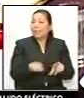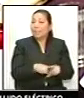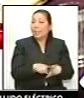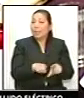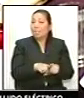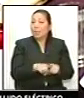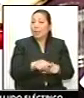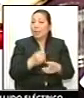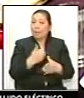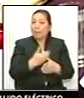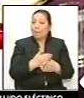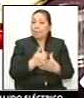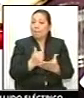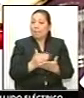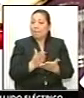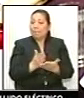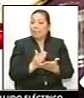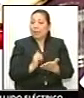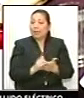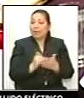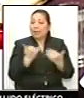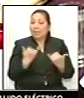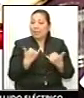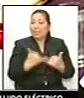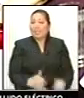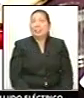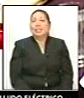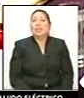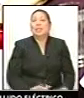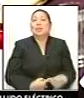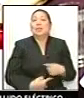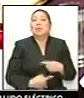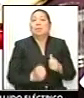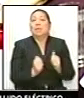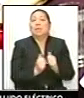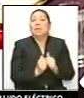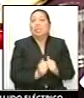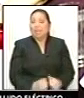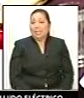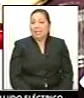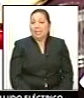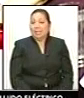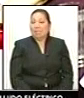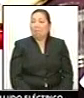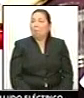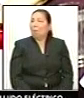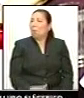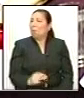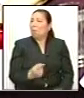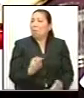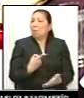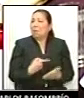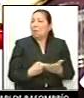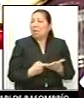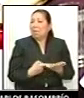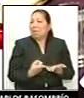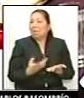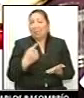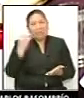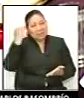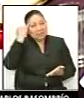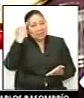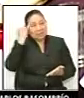la proporcionalidad. Yo creo que eso viene, presidenta, colegas, no porque a alguien se le